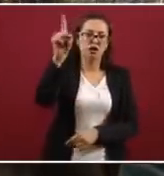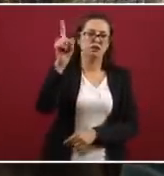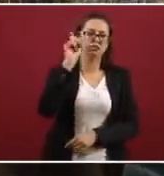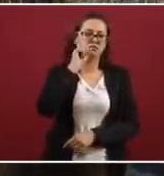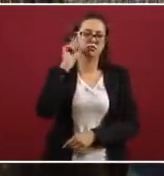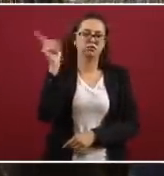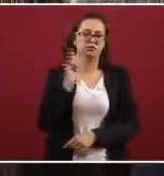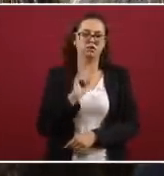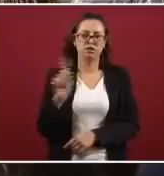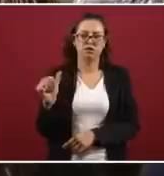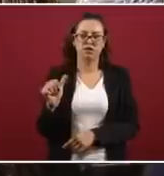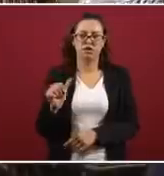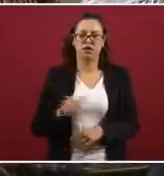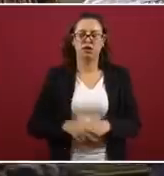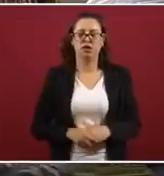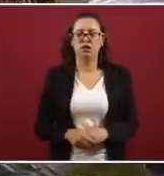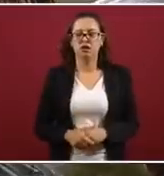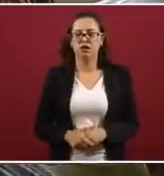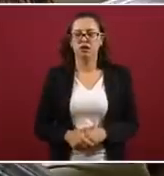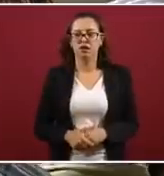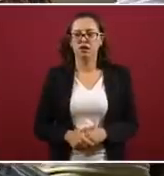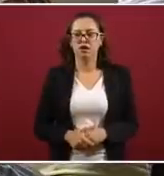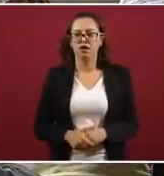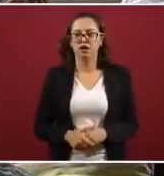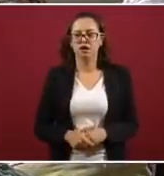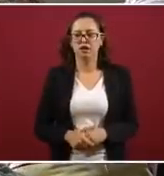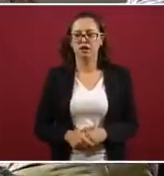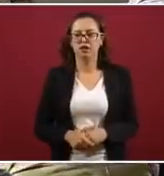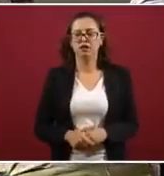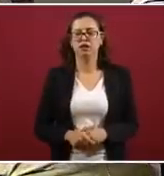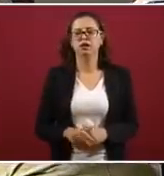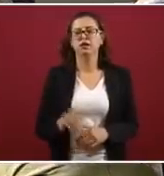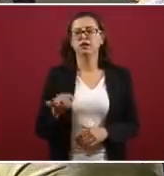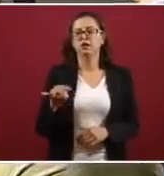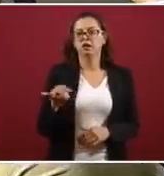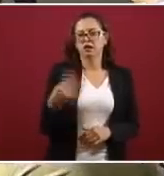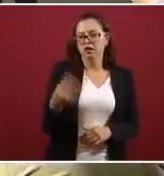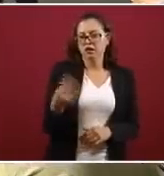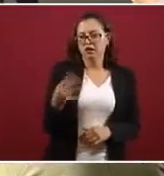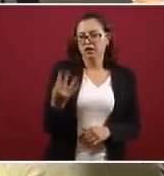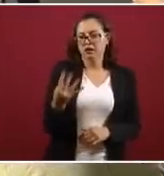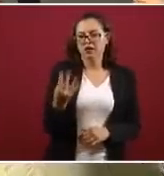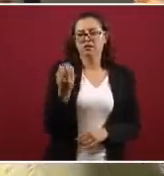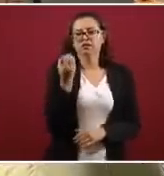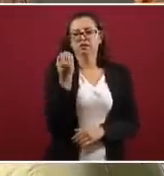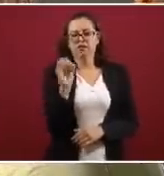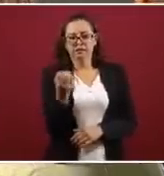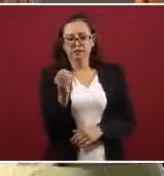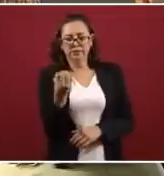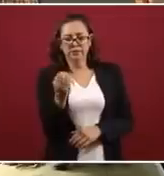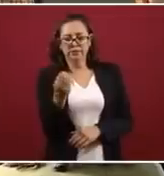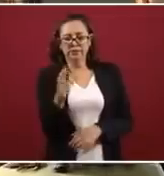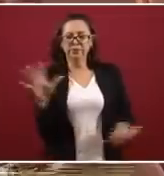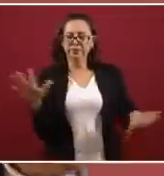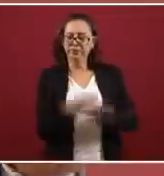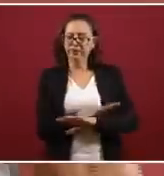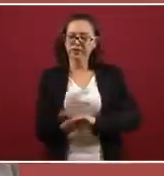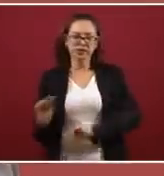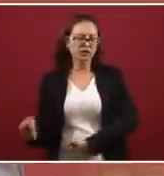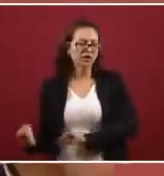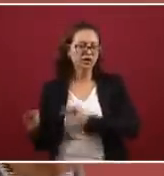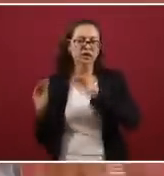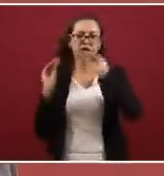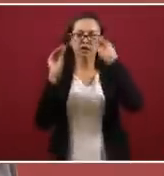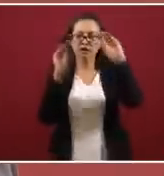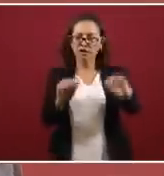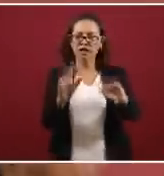El 14 nos trasladamos en definitiva. El 14 de octubre se traslada Segalmex,